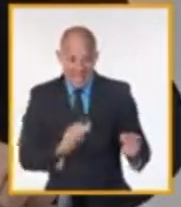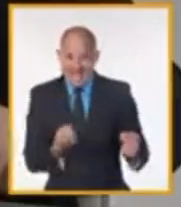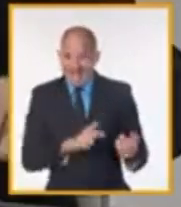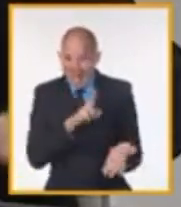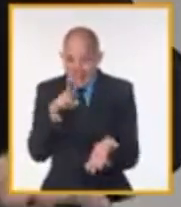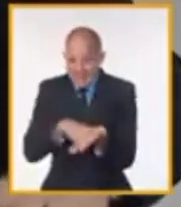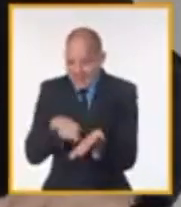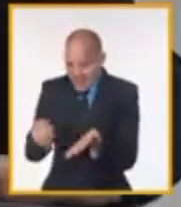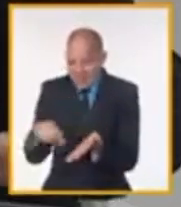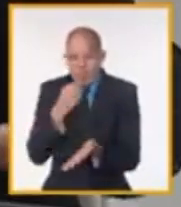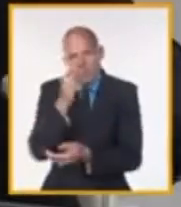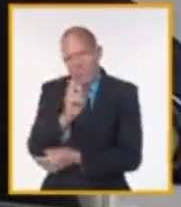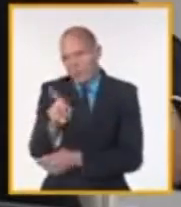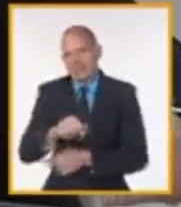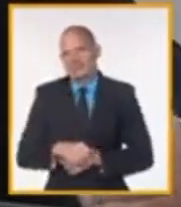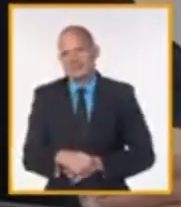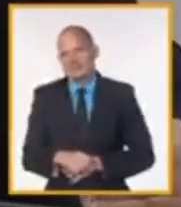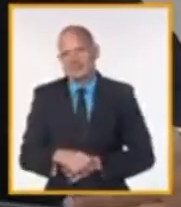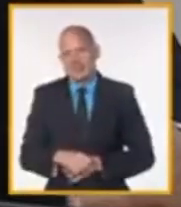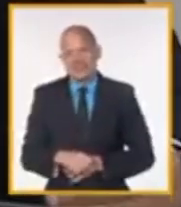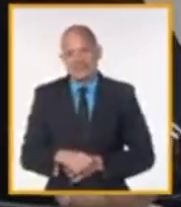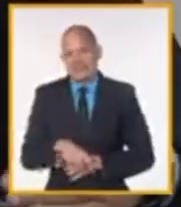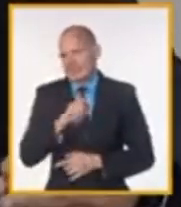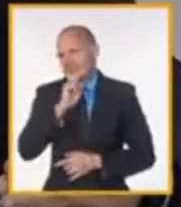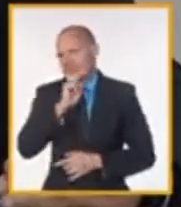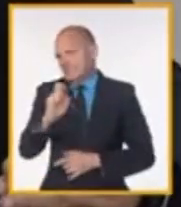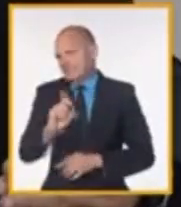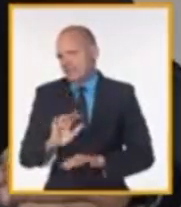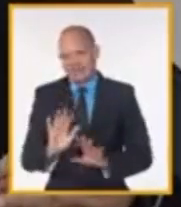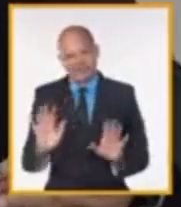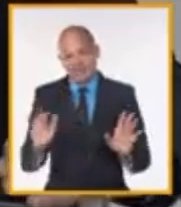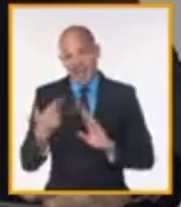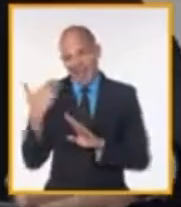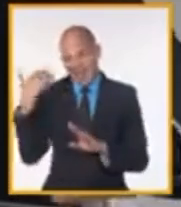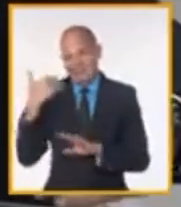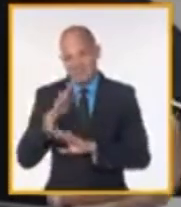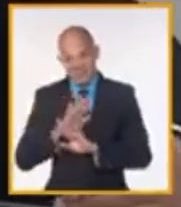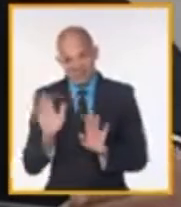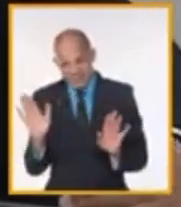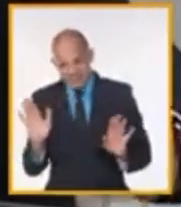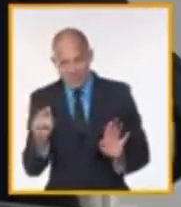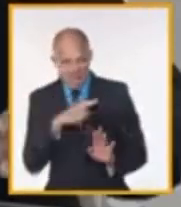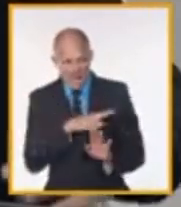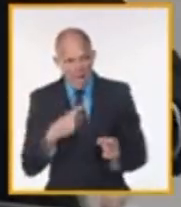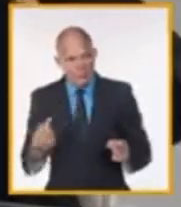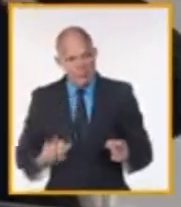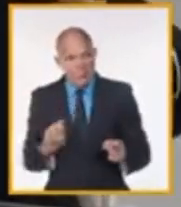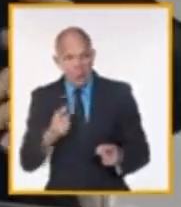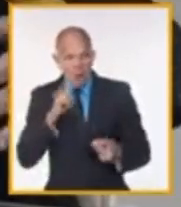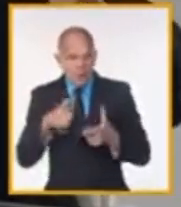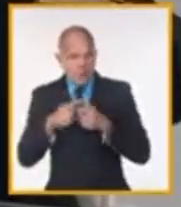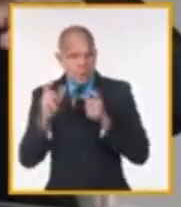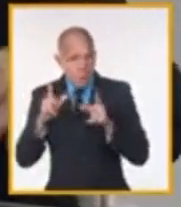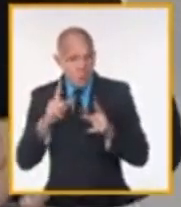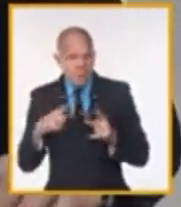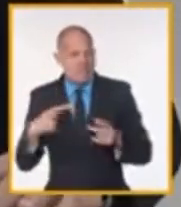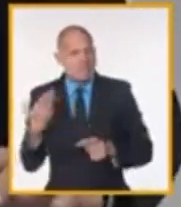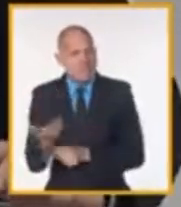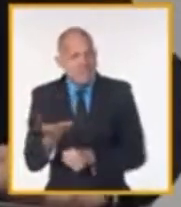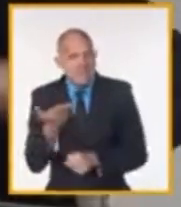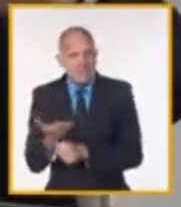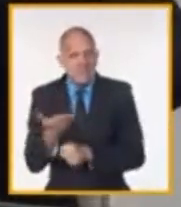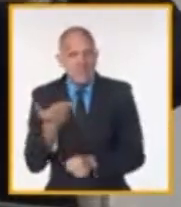la alianza eso es imposible Ya no ha intentado en otr en otras reuniones y no lo han no se lo han